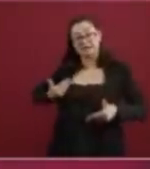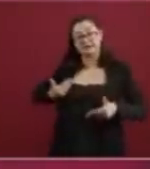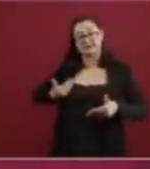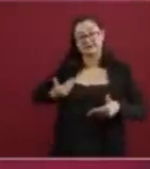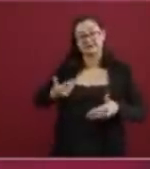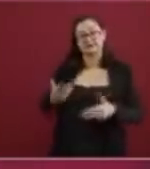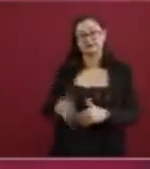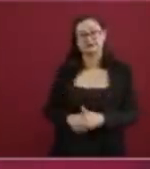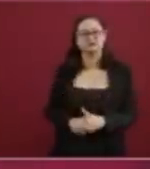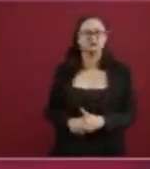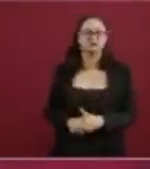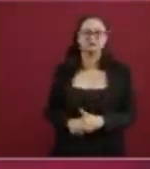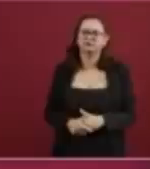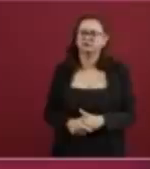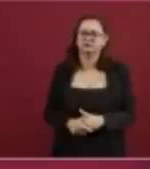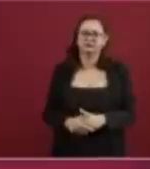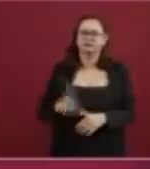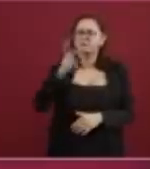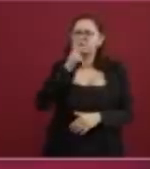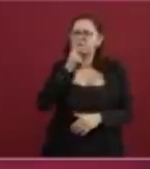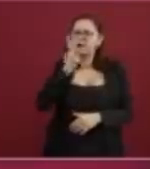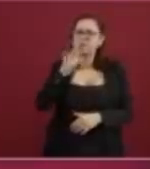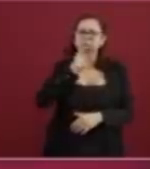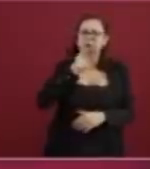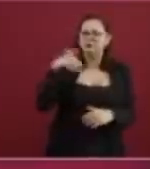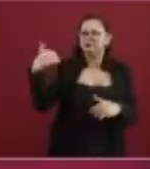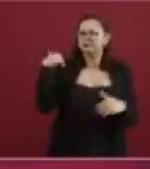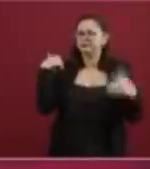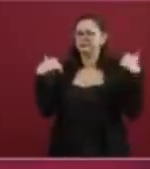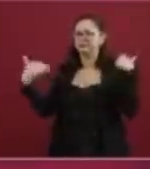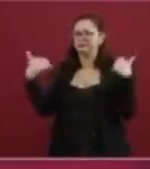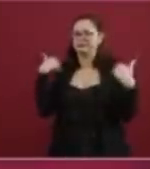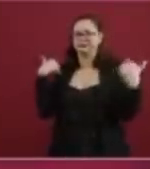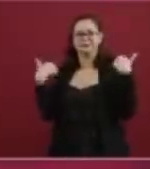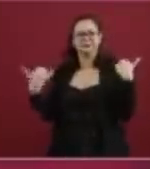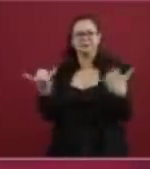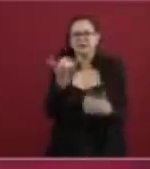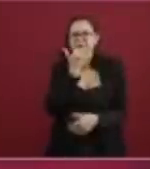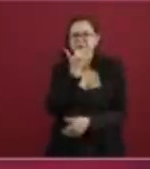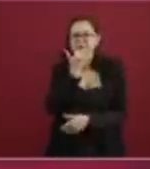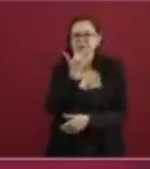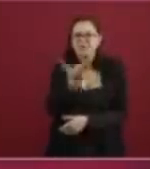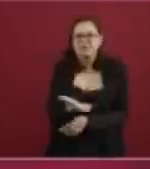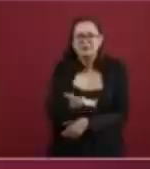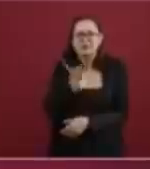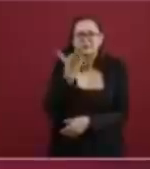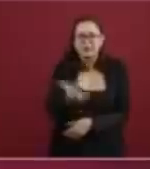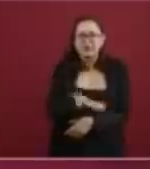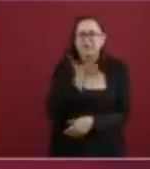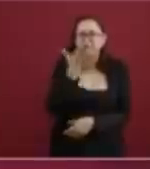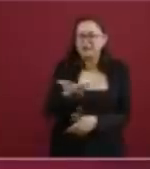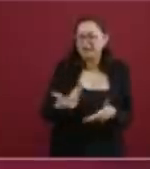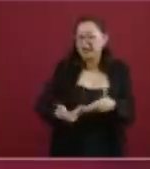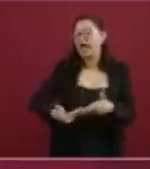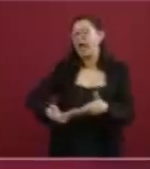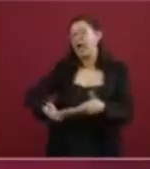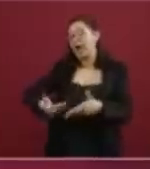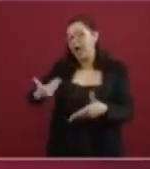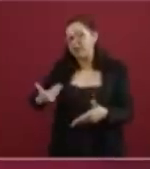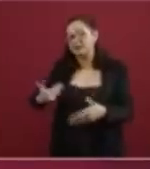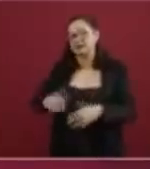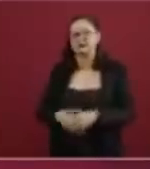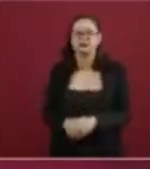Nos lo están pidiendo los padres, que atendamos esto, los jóvenes, es una preocupación.